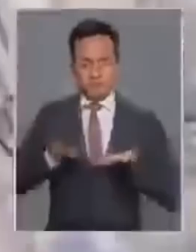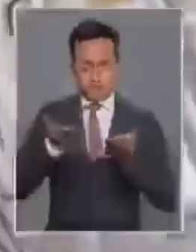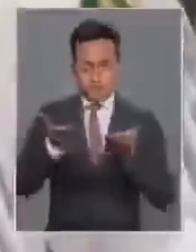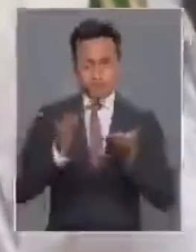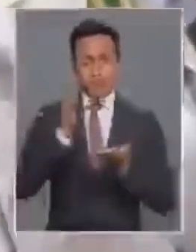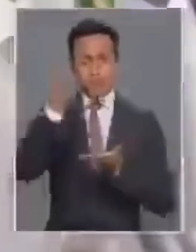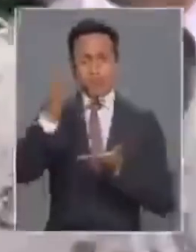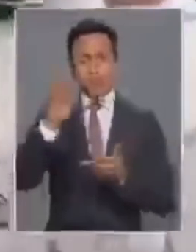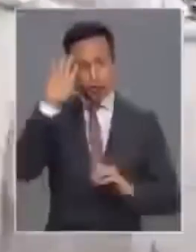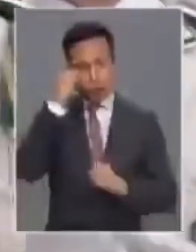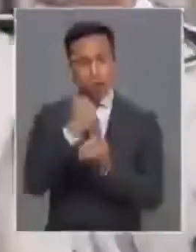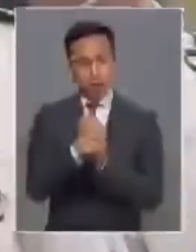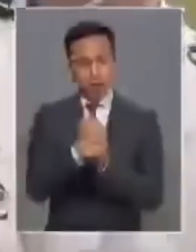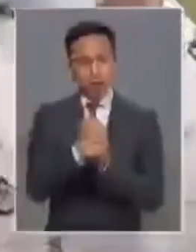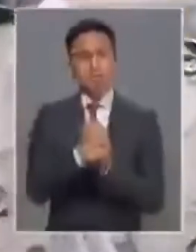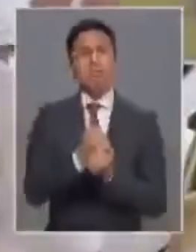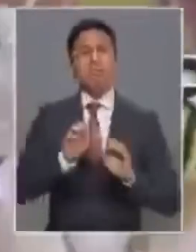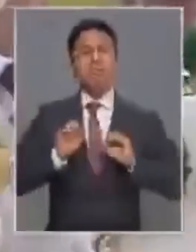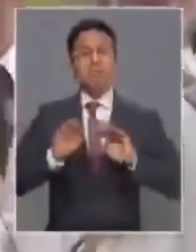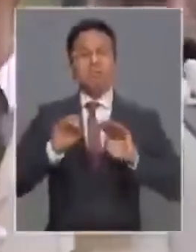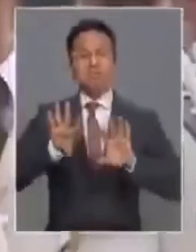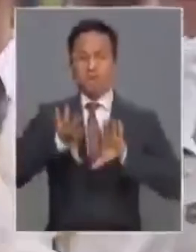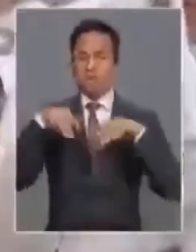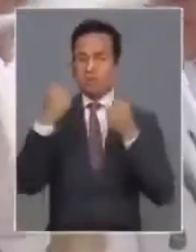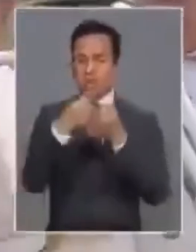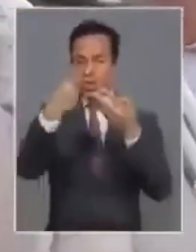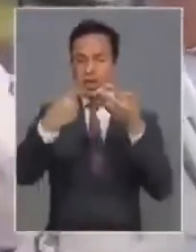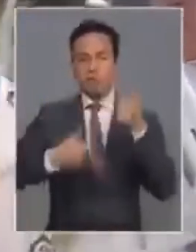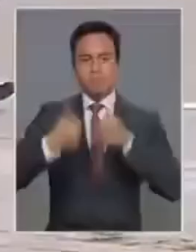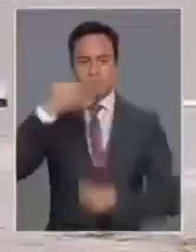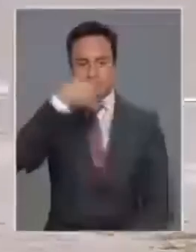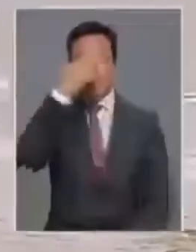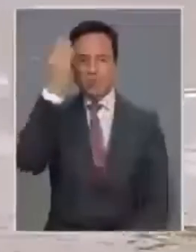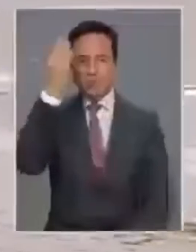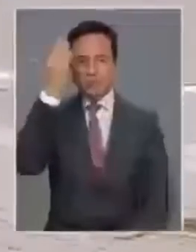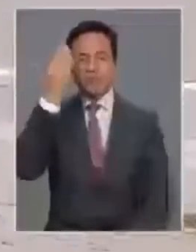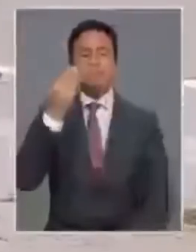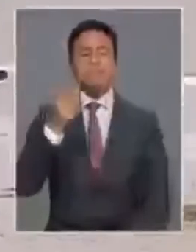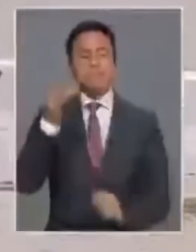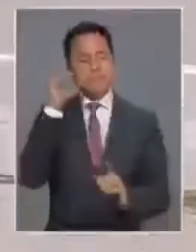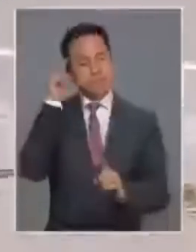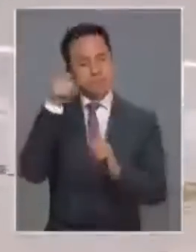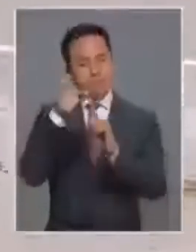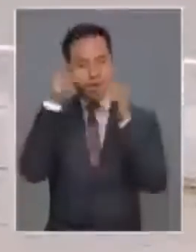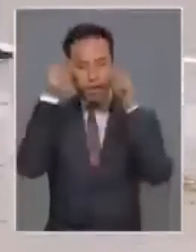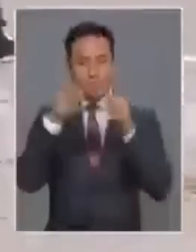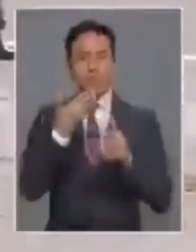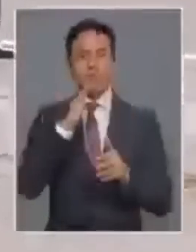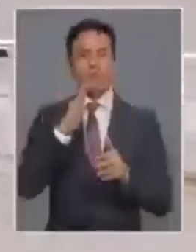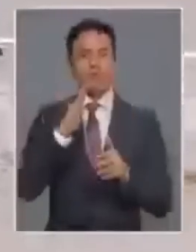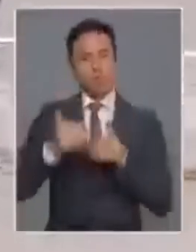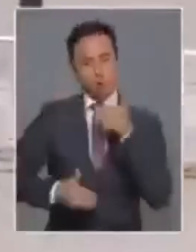los futuros oficiales una formación integral y profesional, con enfoque de mejoramiento continuo y